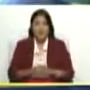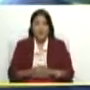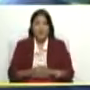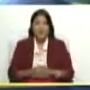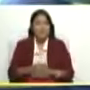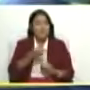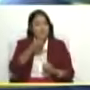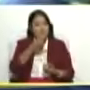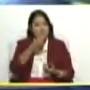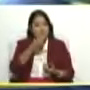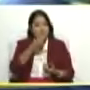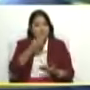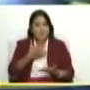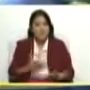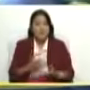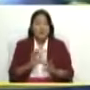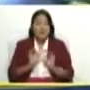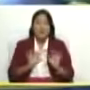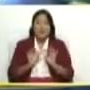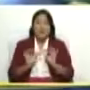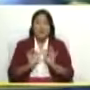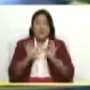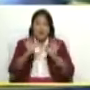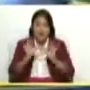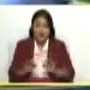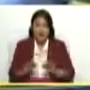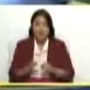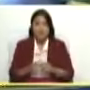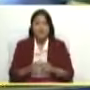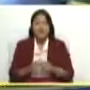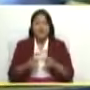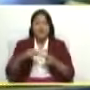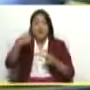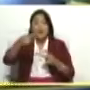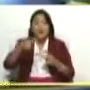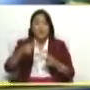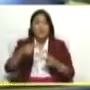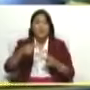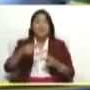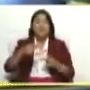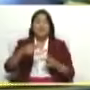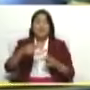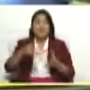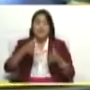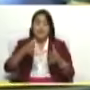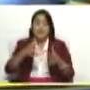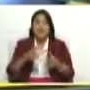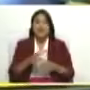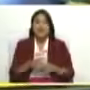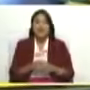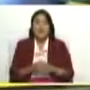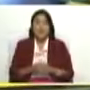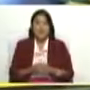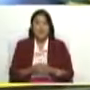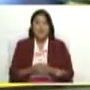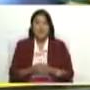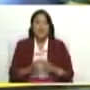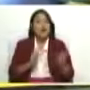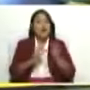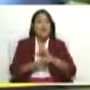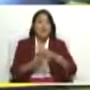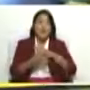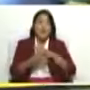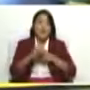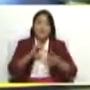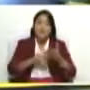bonita V una estrategia y luego al otro día gana rematando cambiando la técnica